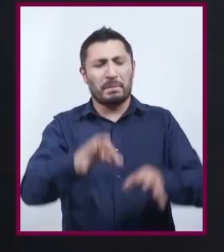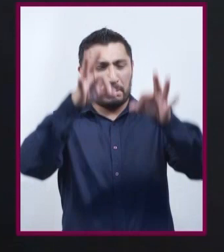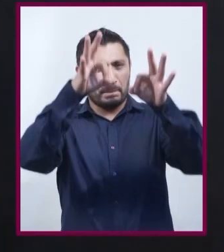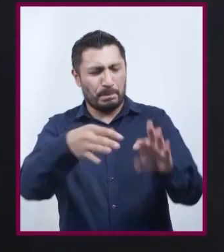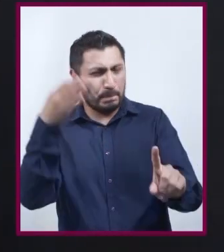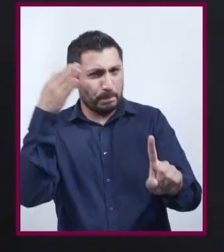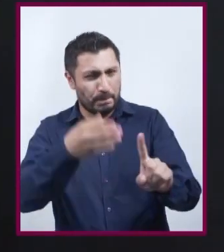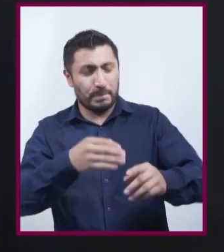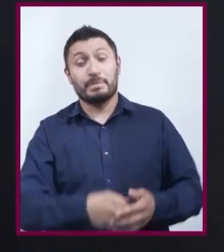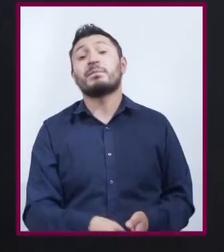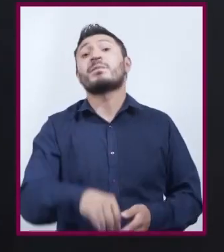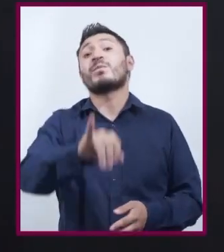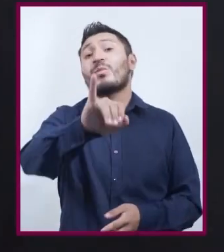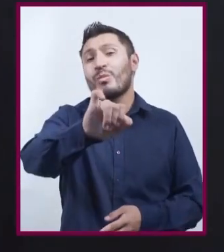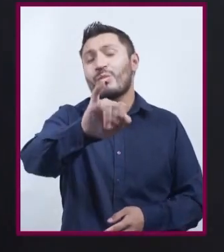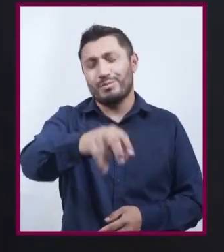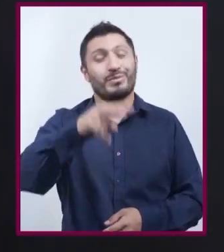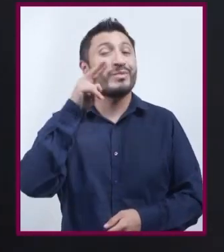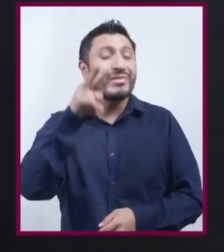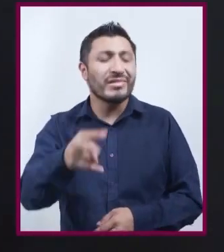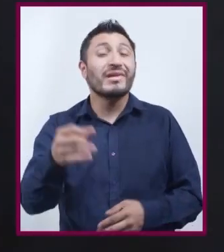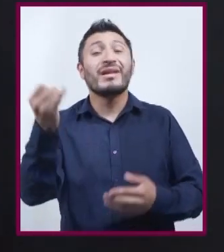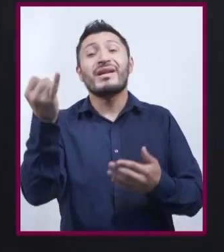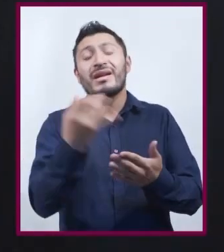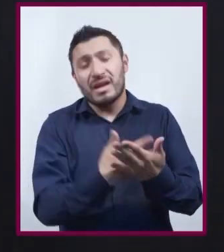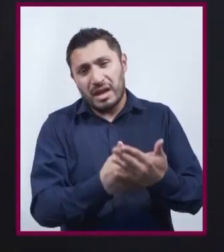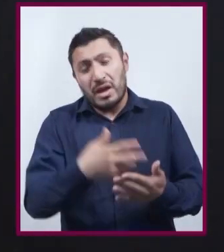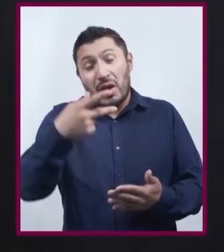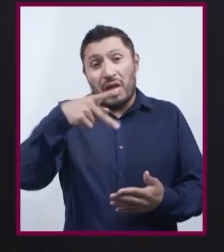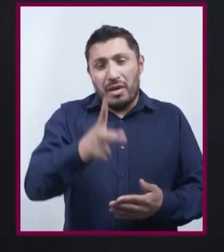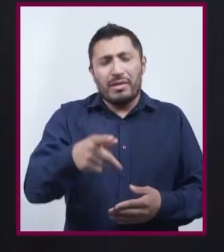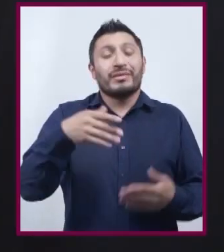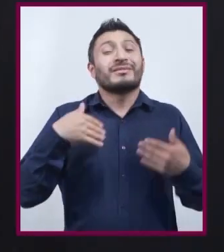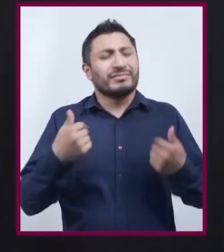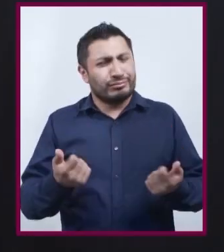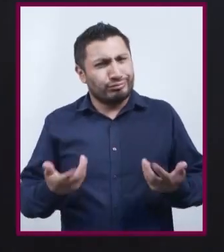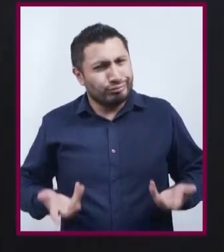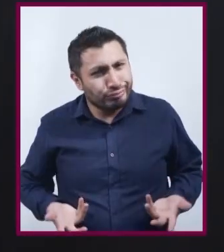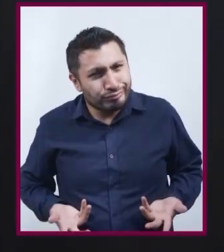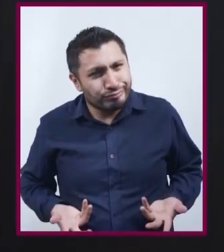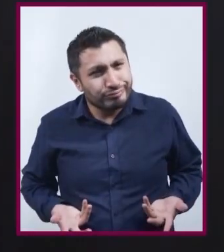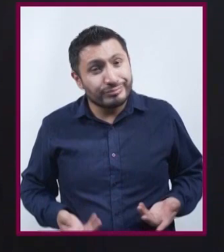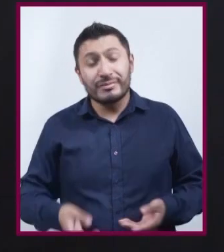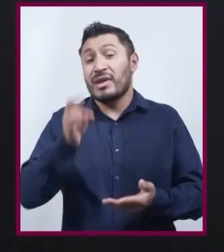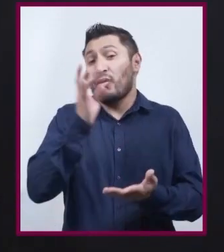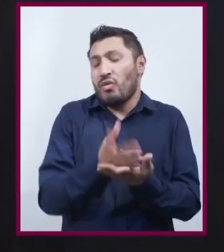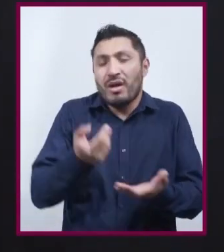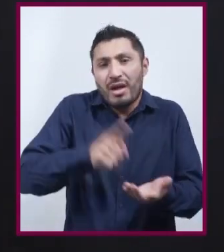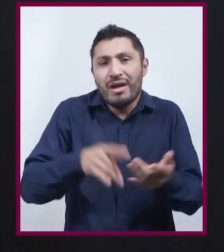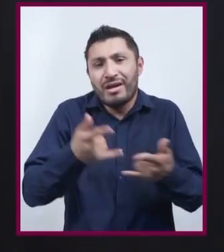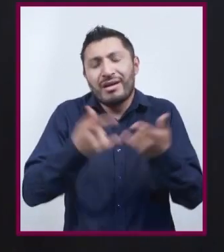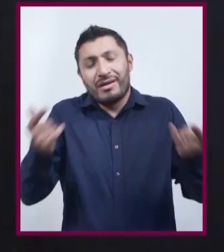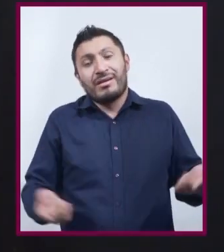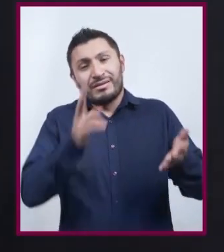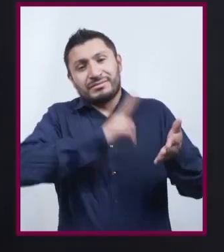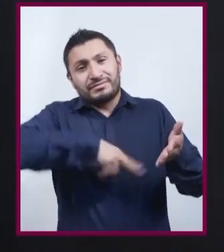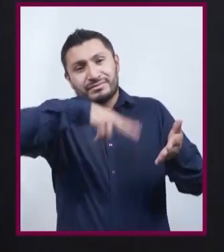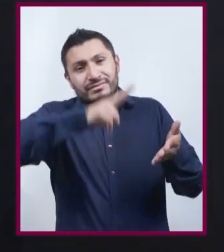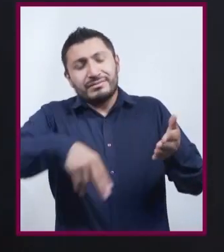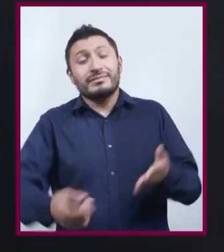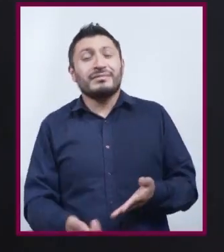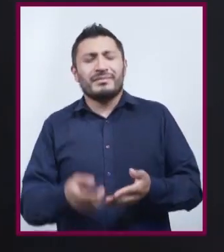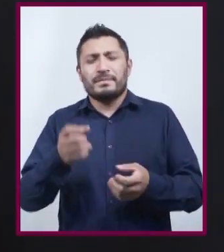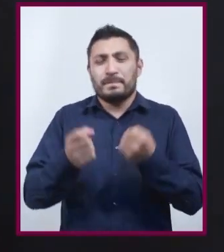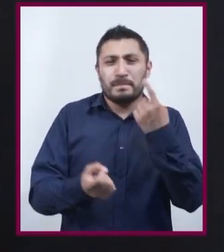de ideas, pensamiento y mensajes específicos. Sí, vemos imágenes, pero ¿las entendemos realmente?